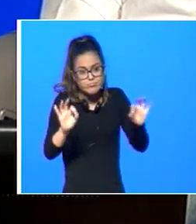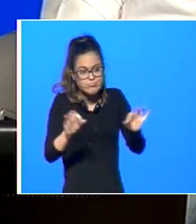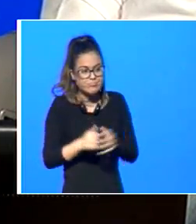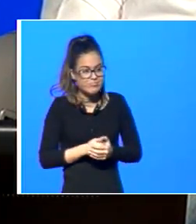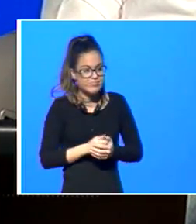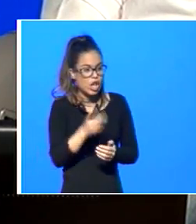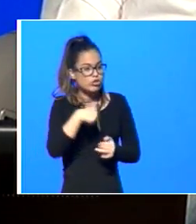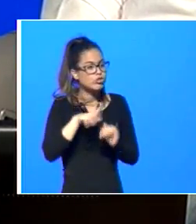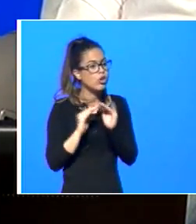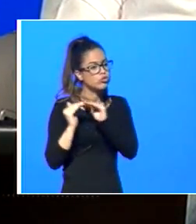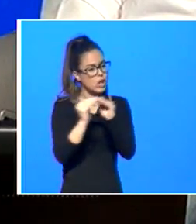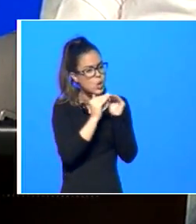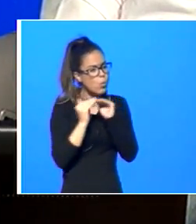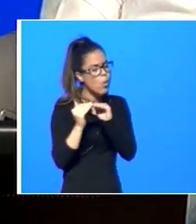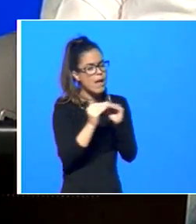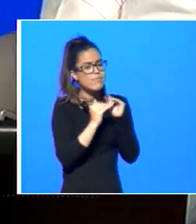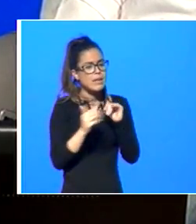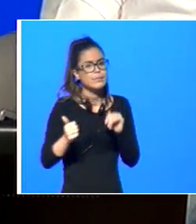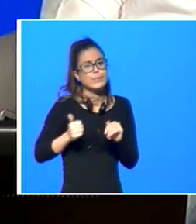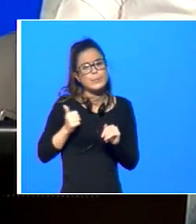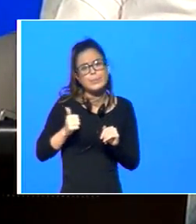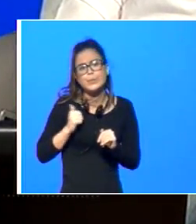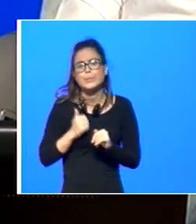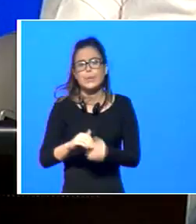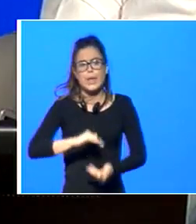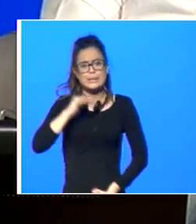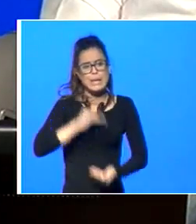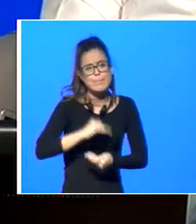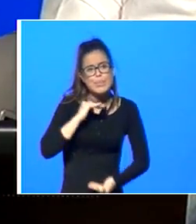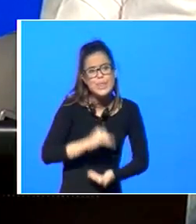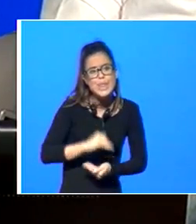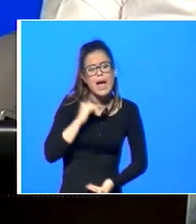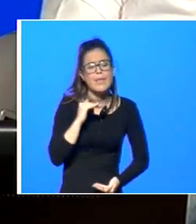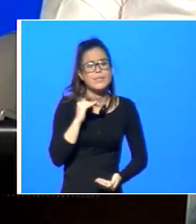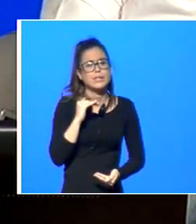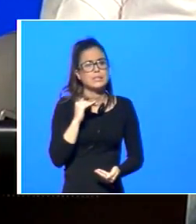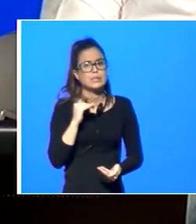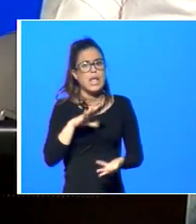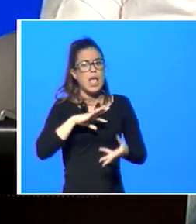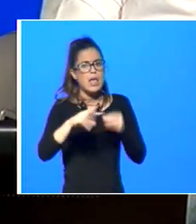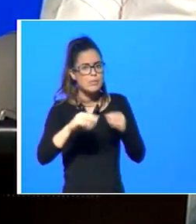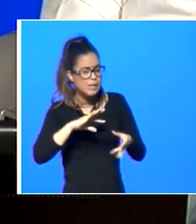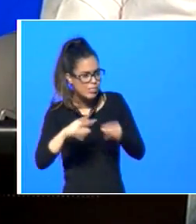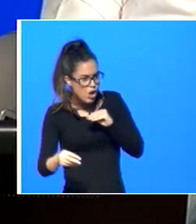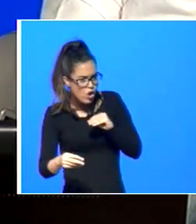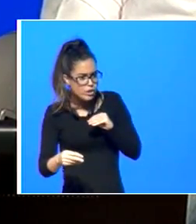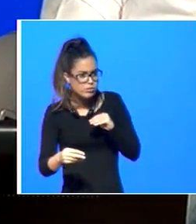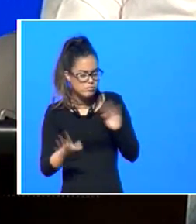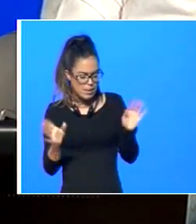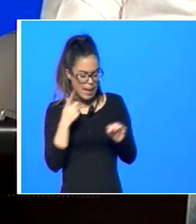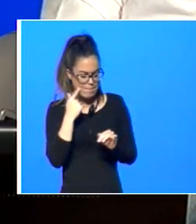igualdad de oportunidades, hablamos de capacidades, hablamos de adaptaciones. Vamos a ver,